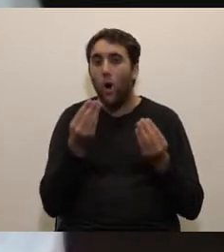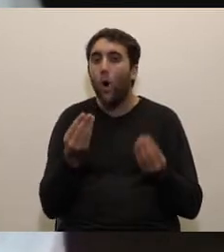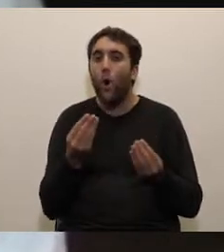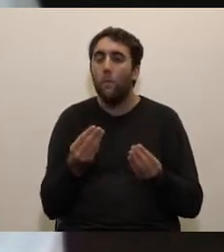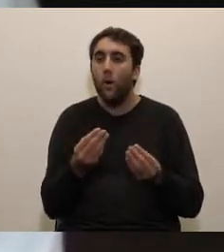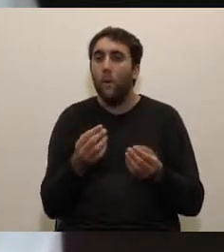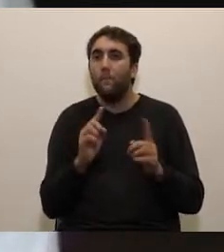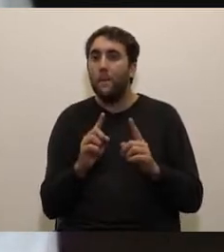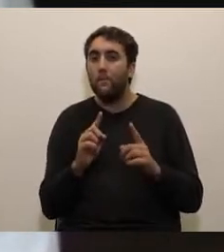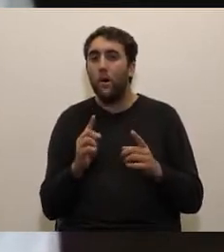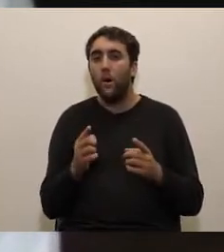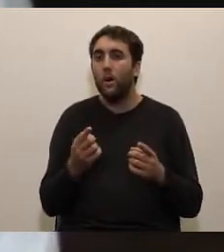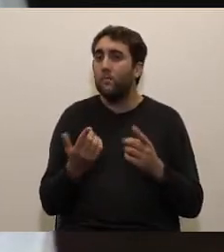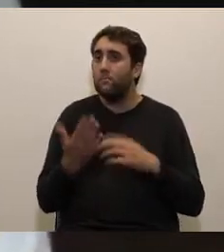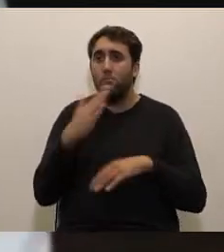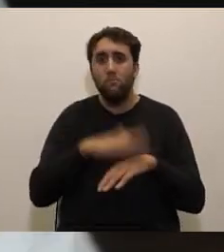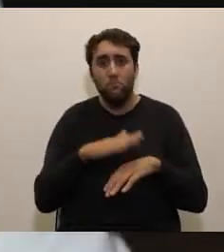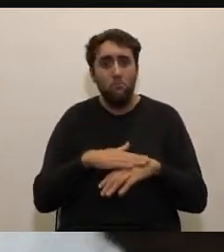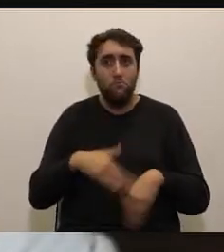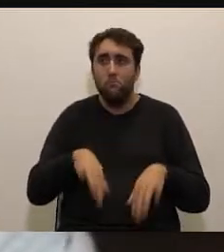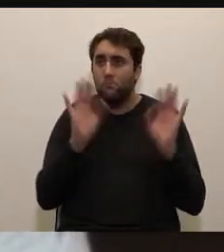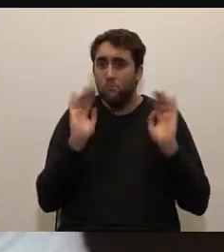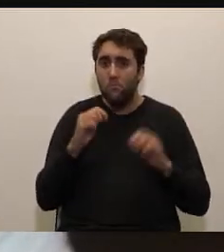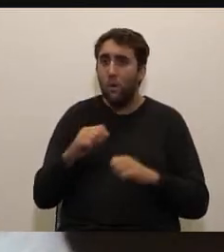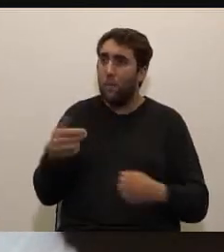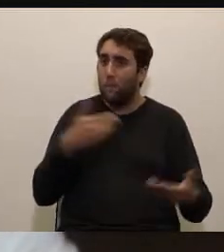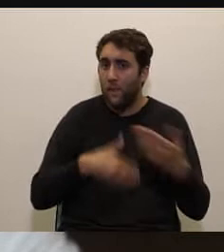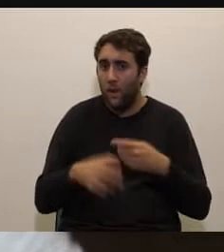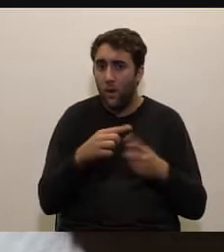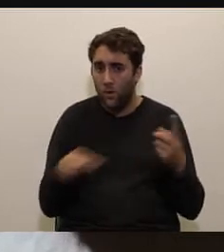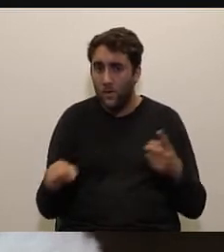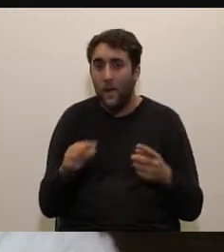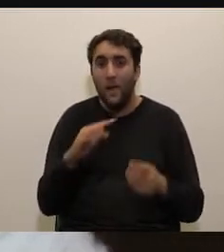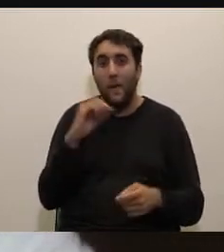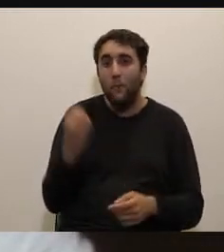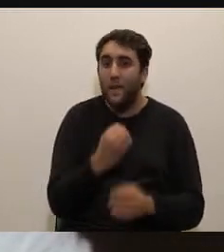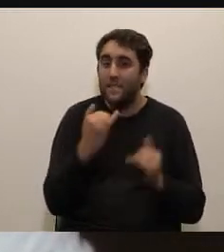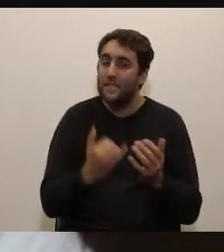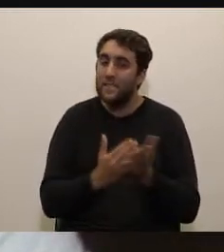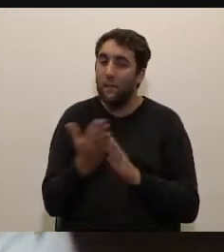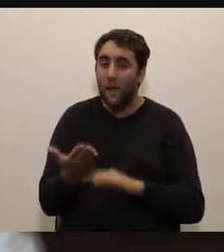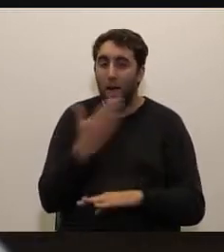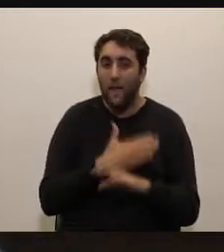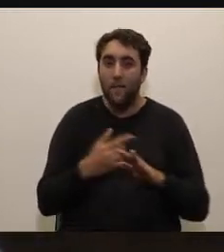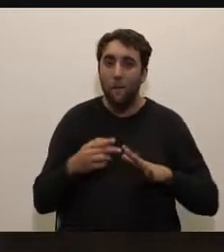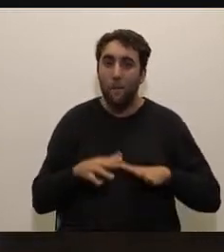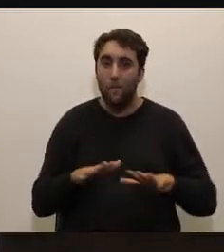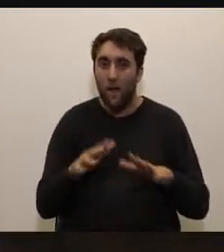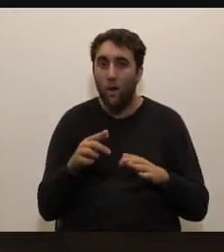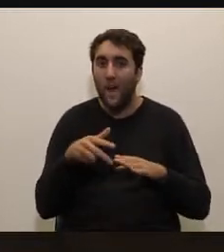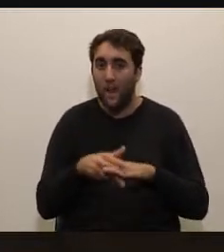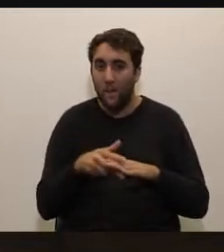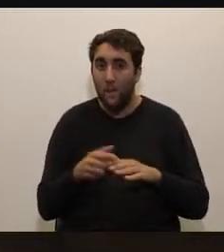Cómo la demanda puede surgir en cualquier momento. El tema es tener las herramientas disponibles cuando ese